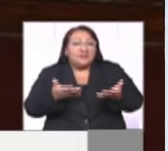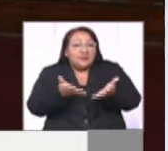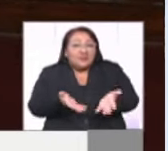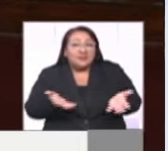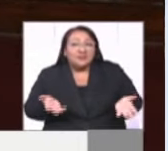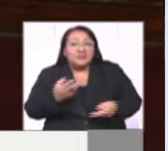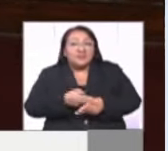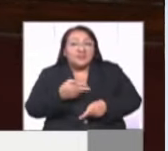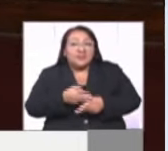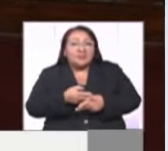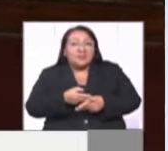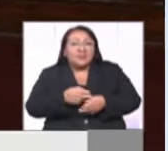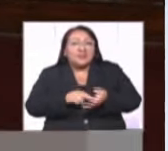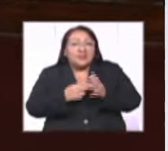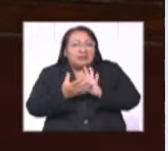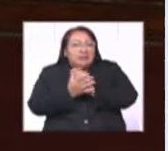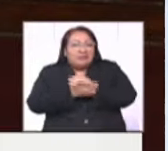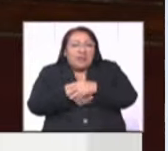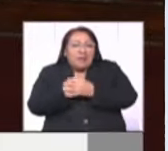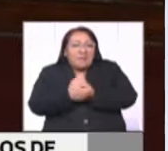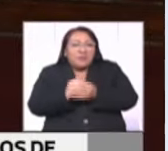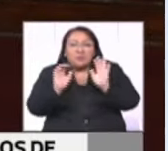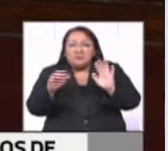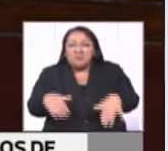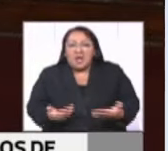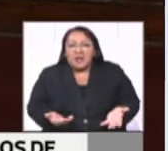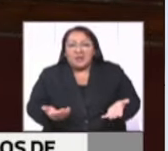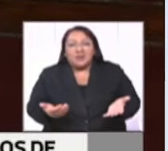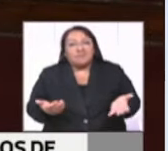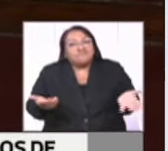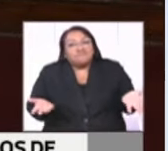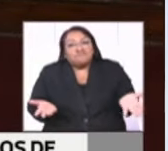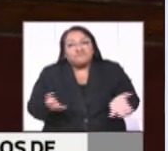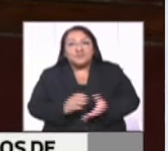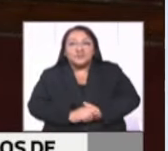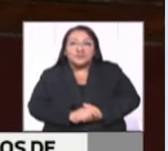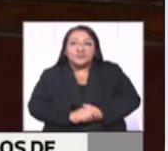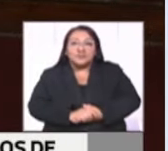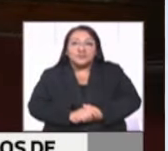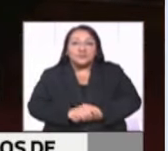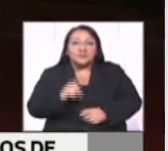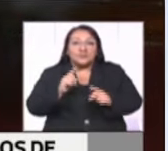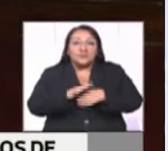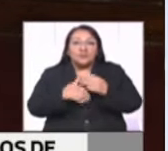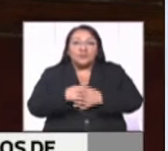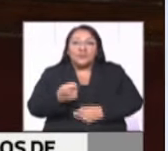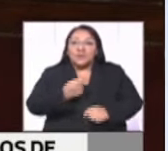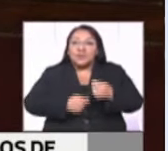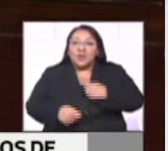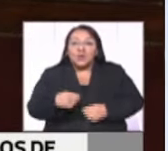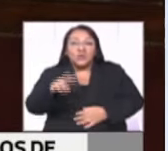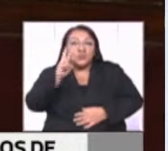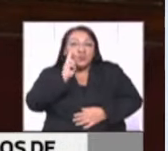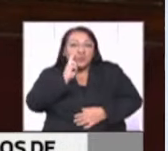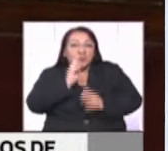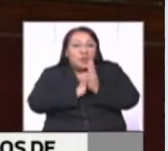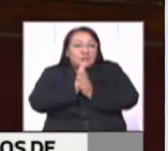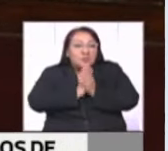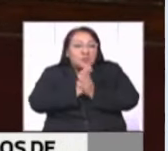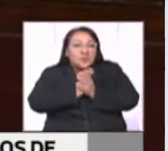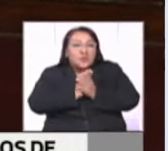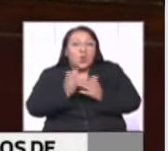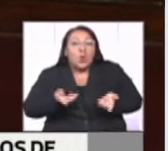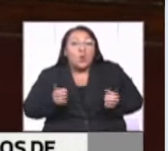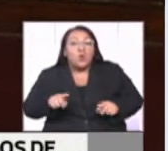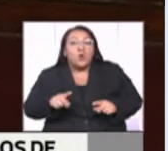se llama sacar ventaja. Y claro, el negocio redondo es